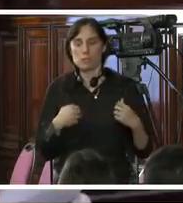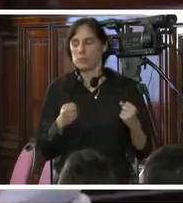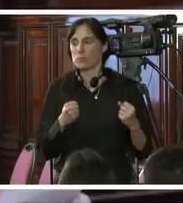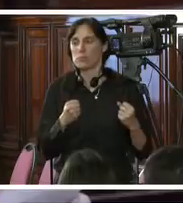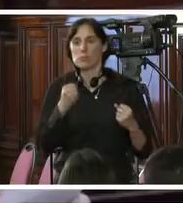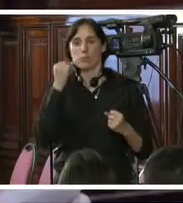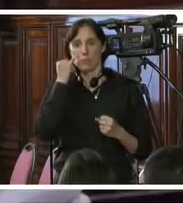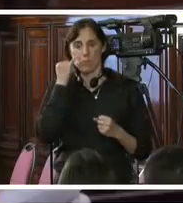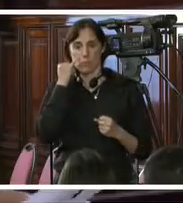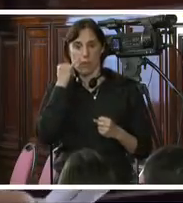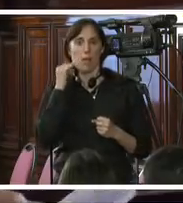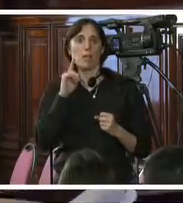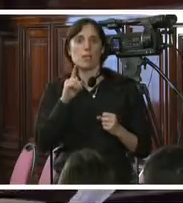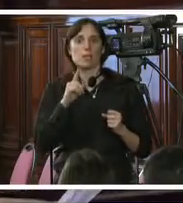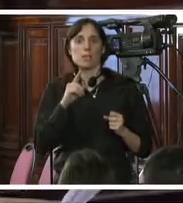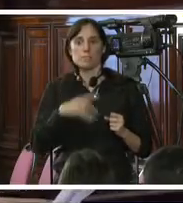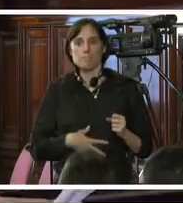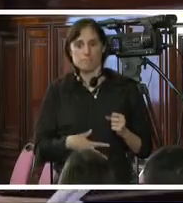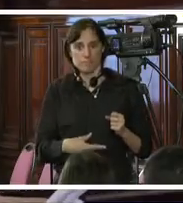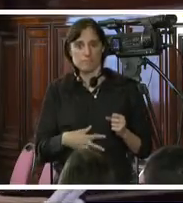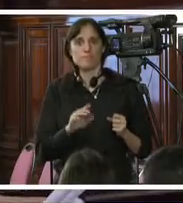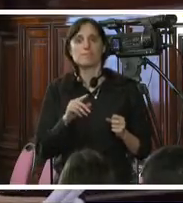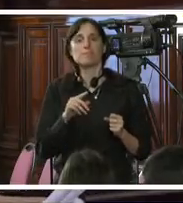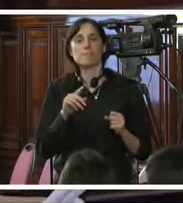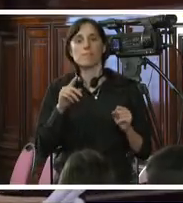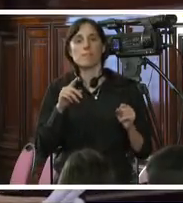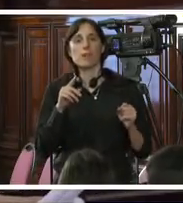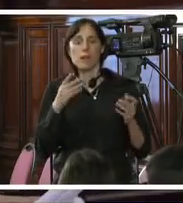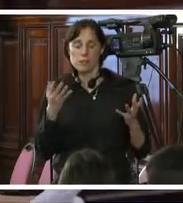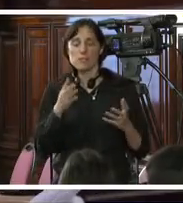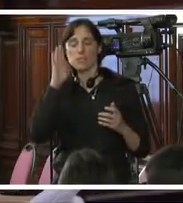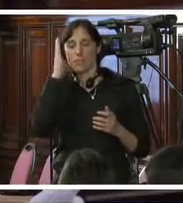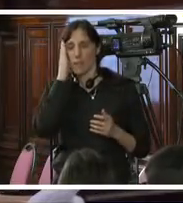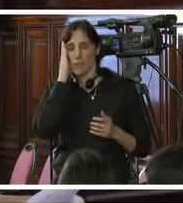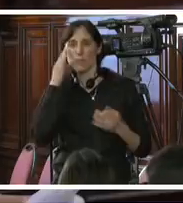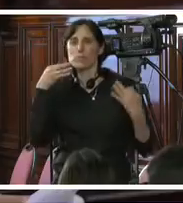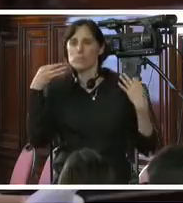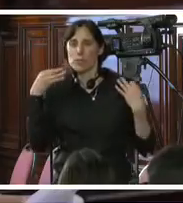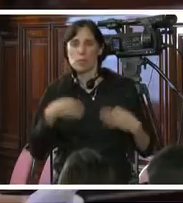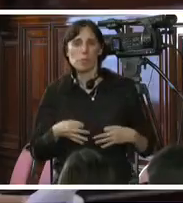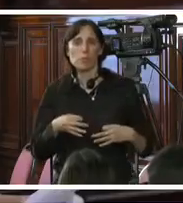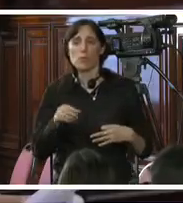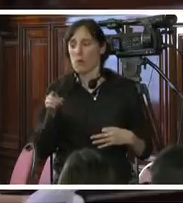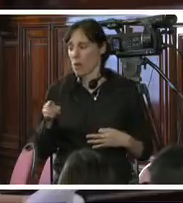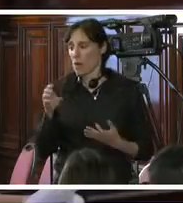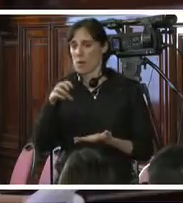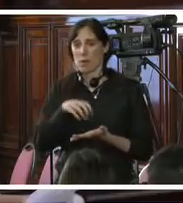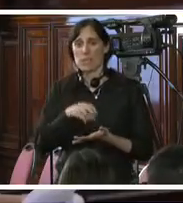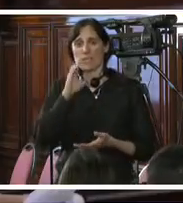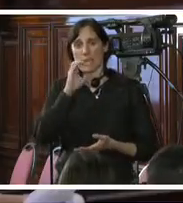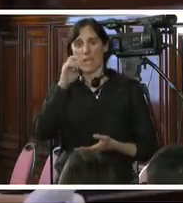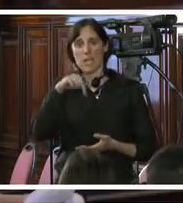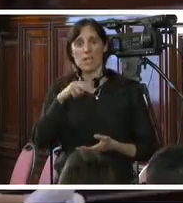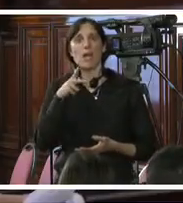este pronunciamiento sin precedentes. Convencidas de la influencia y el rol central que la CIDH puede tener en